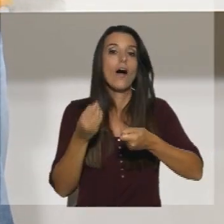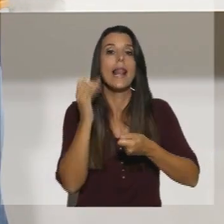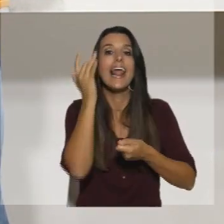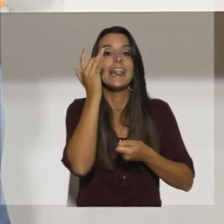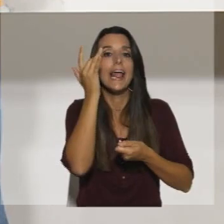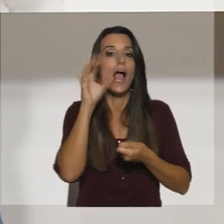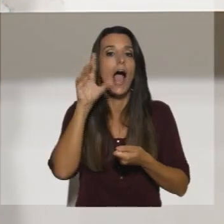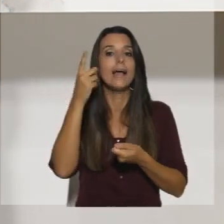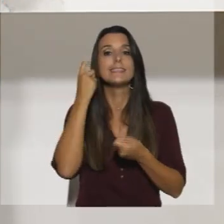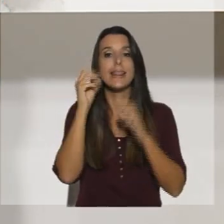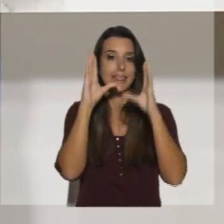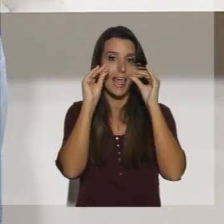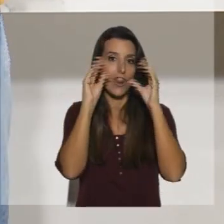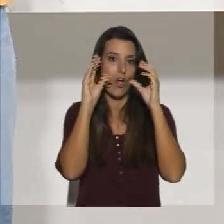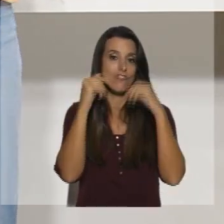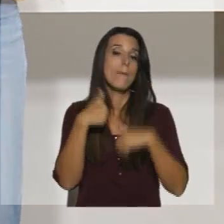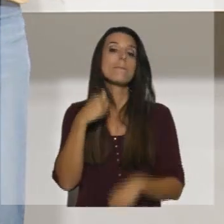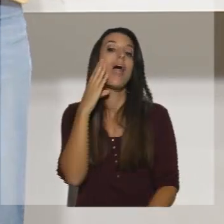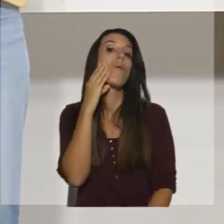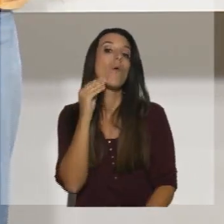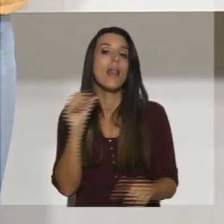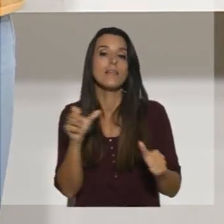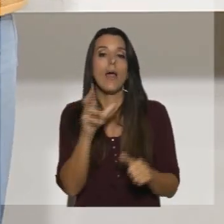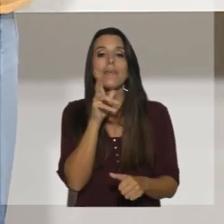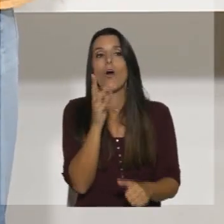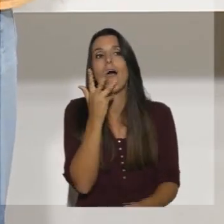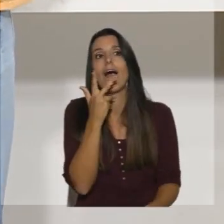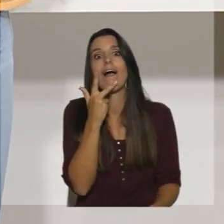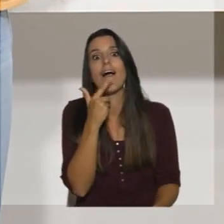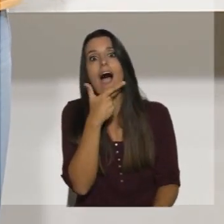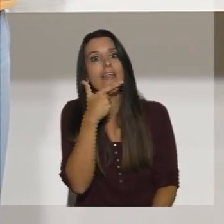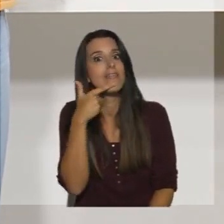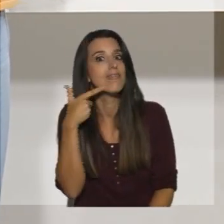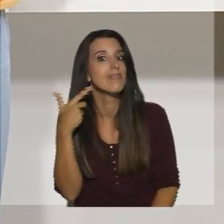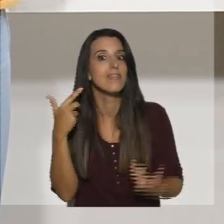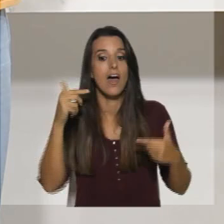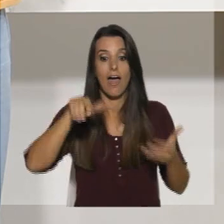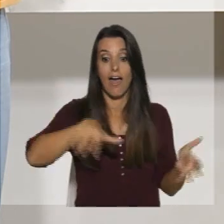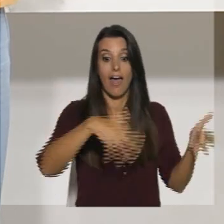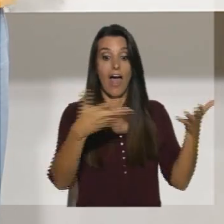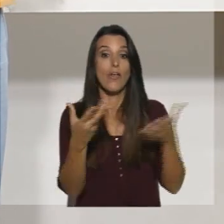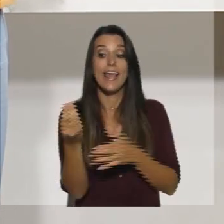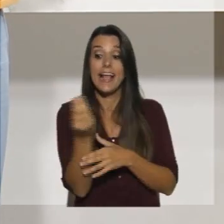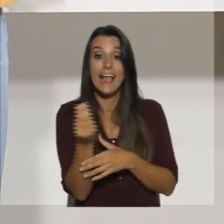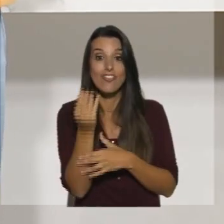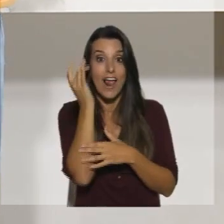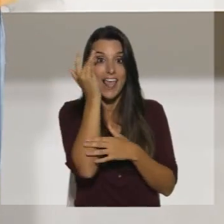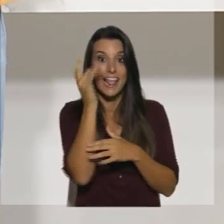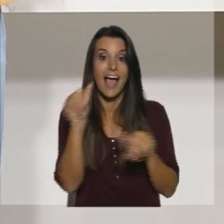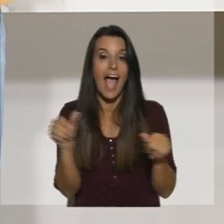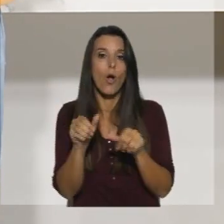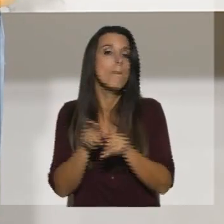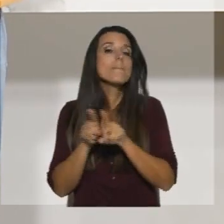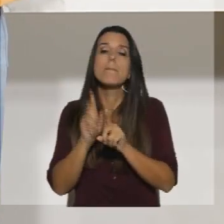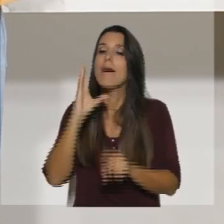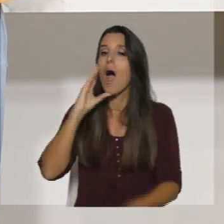a la noche, porque era lo que hacía mi abuela Juliana, que a mi hijo le fascina. Y hasta el día de hoy, cada vez que hago el guiso de lentejas con la receta de la abuela, porque